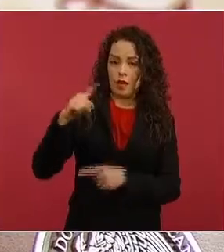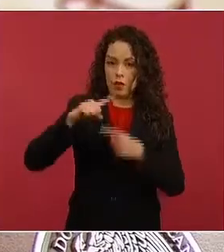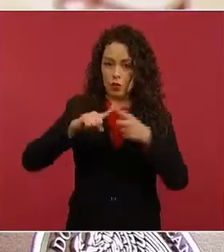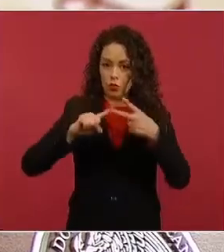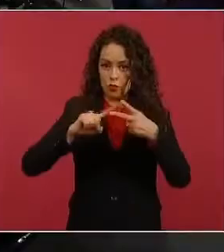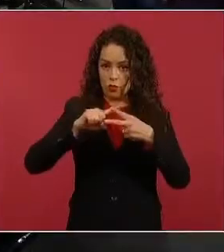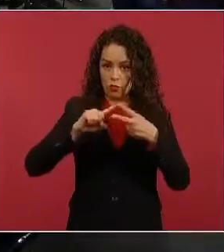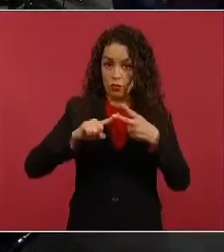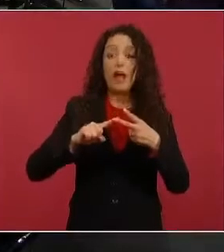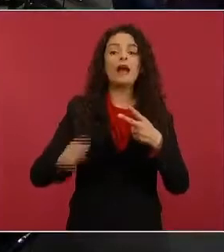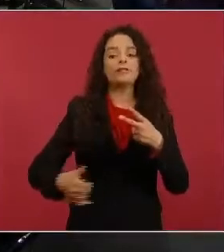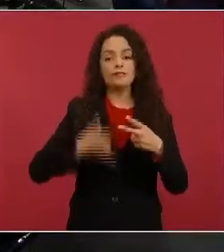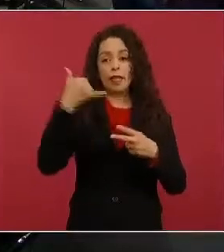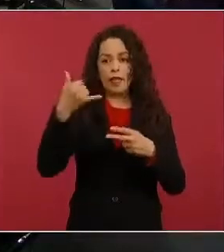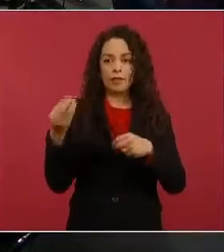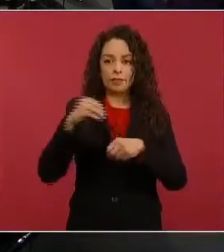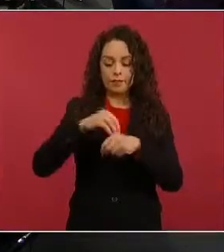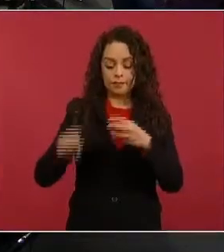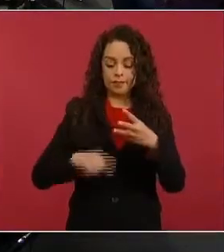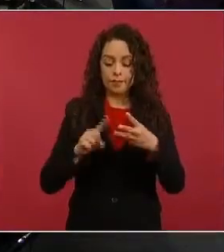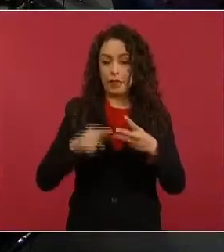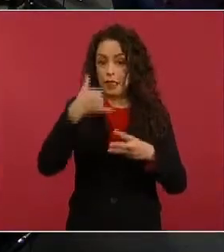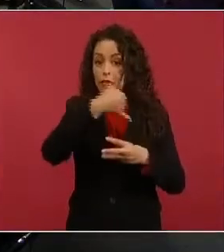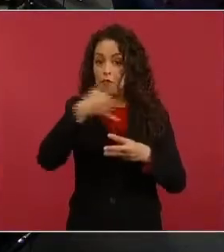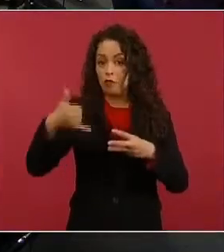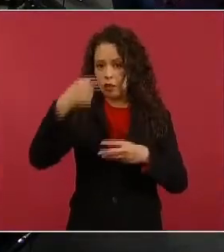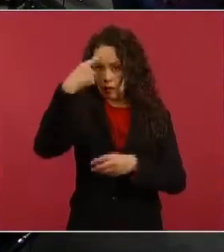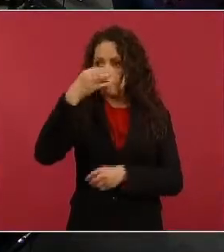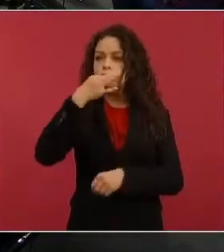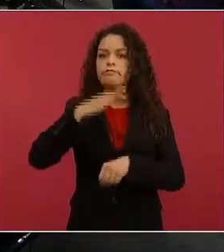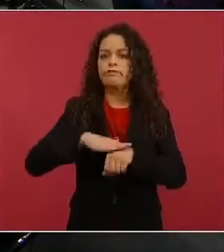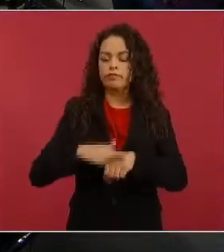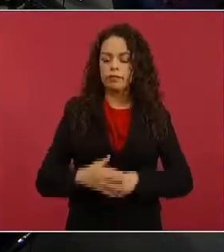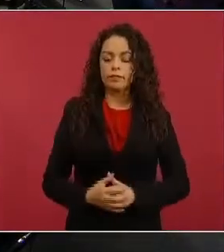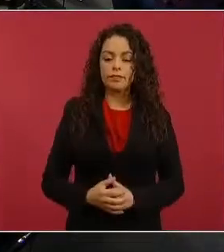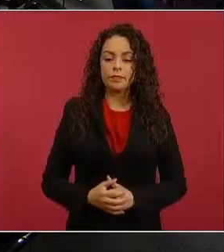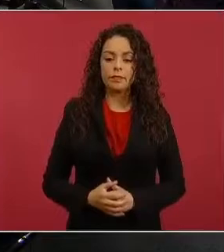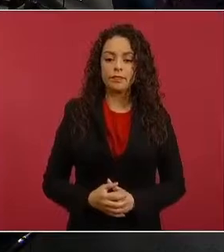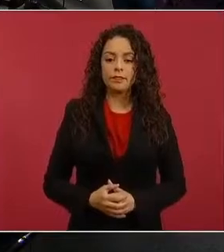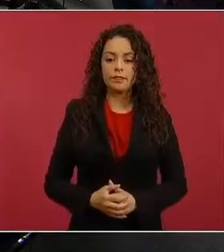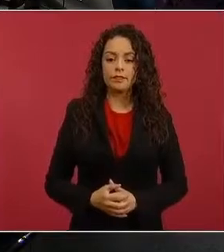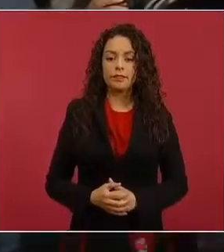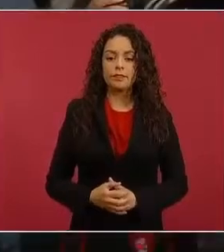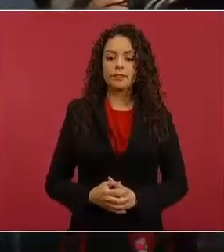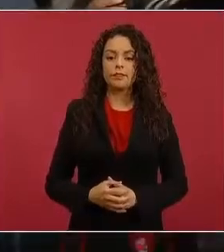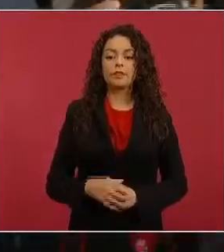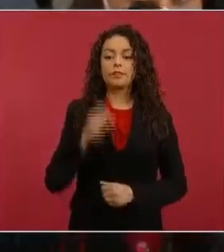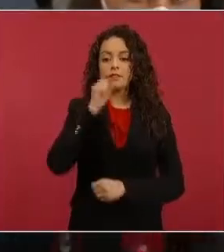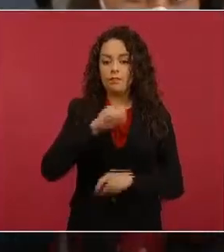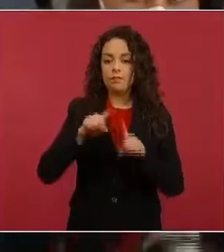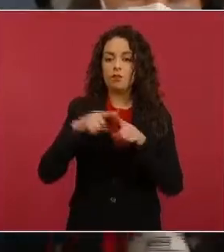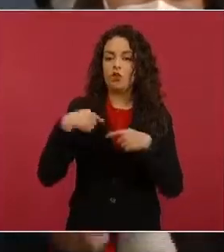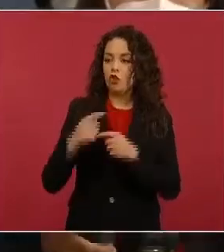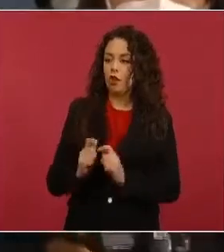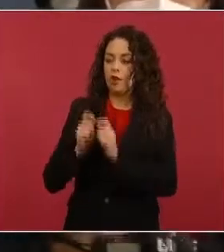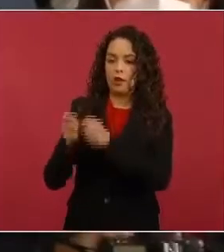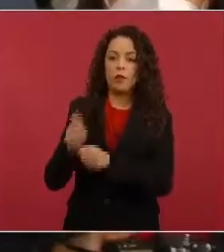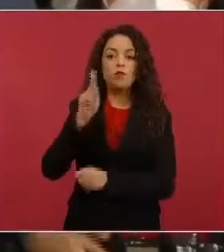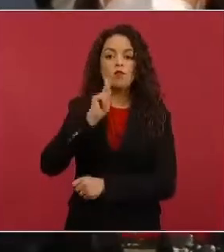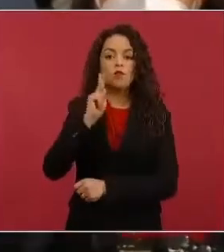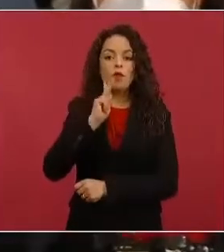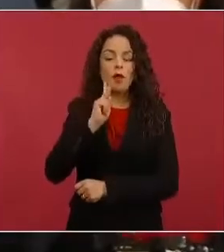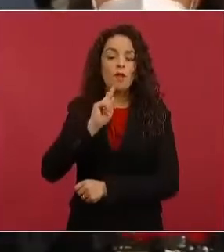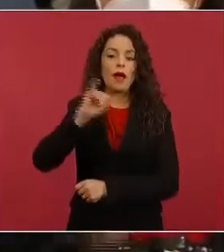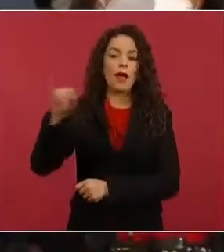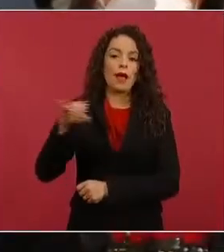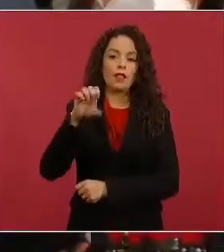al Infonavit para que nos informe. Ok, también le voy a hacer llegar las pruebas Sí. a Jesús, porque aquí traigo las copias de los